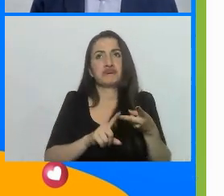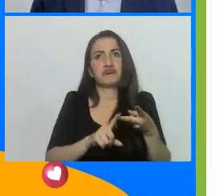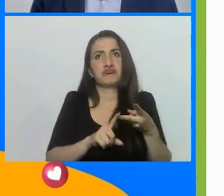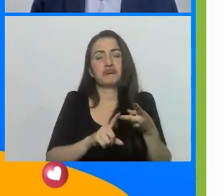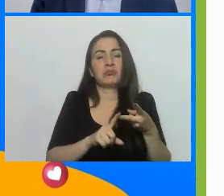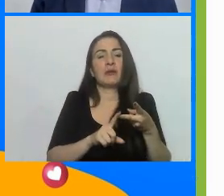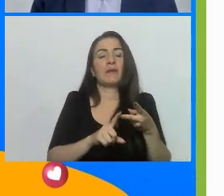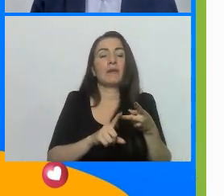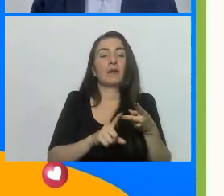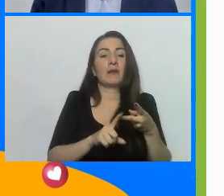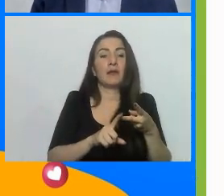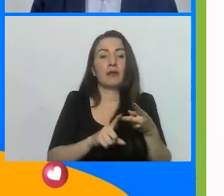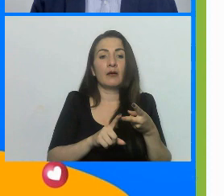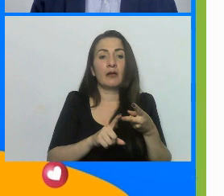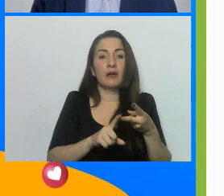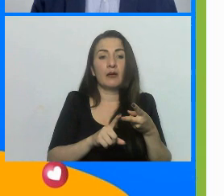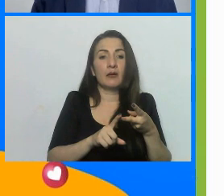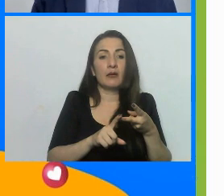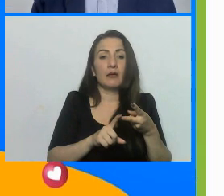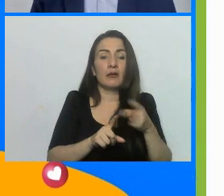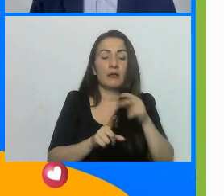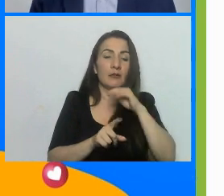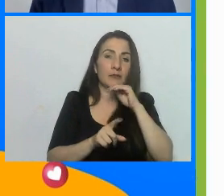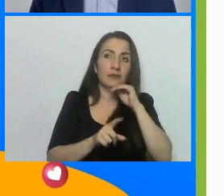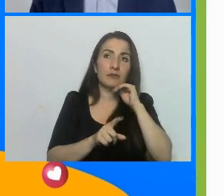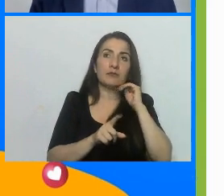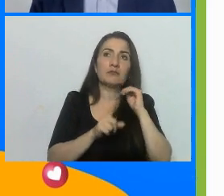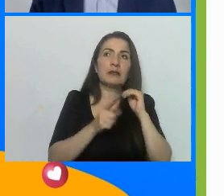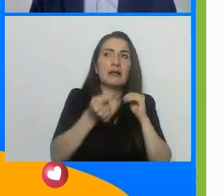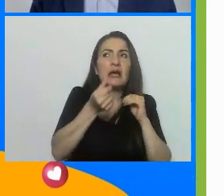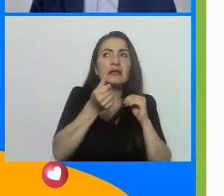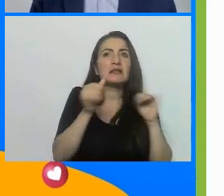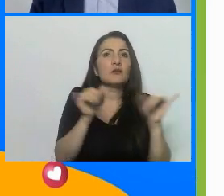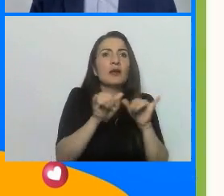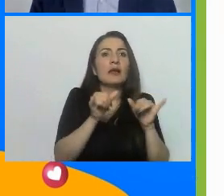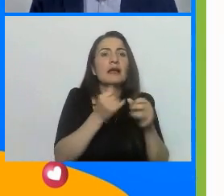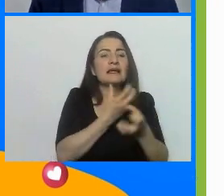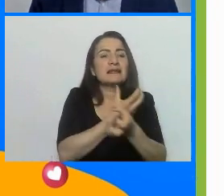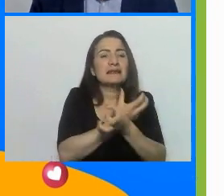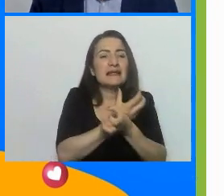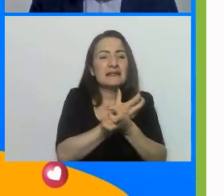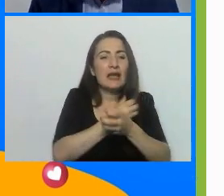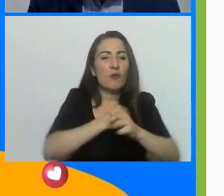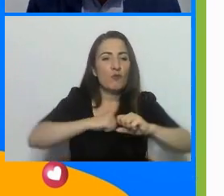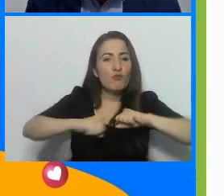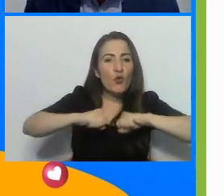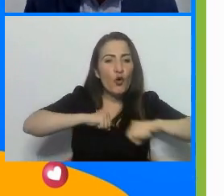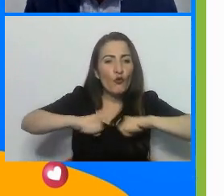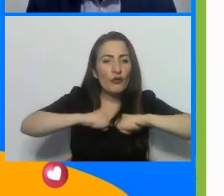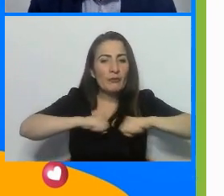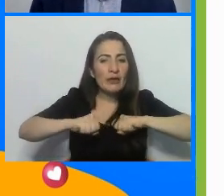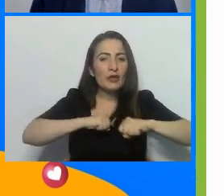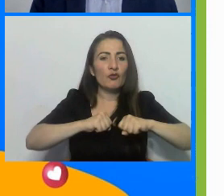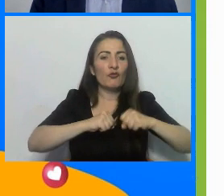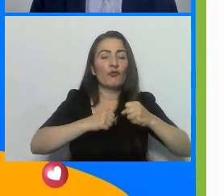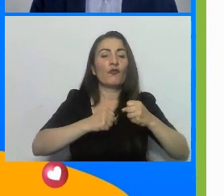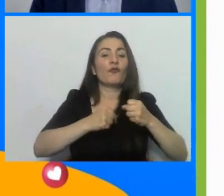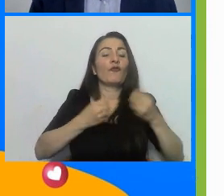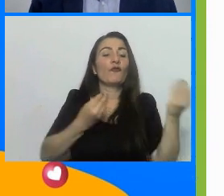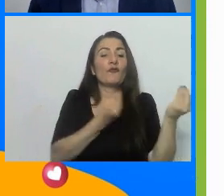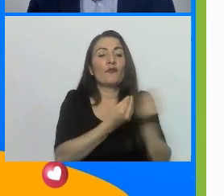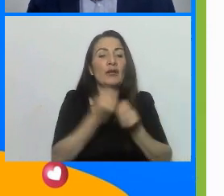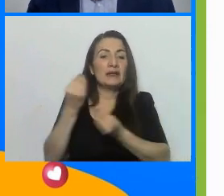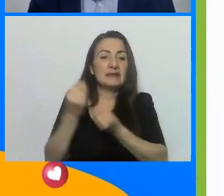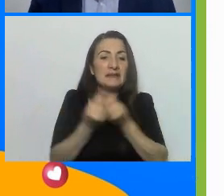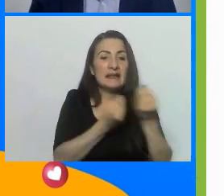prima hermana de la ciencia que estudia el movimiento, la física, ¿sí? De